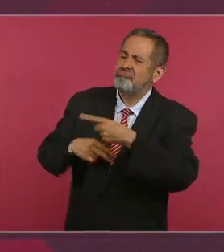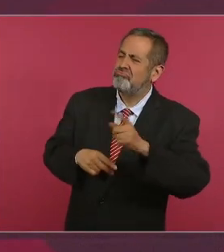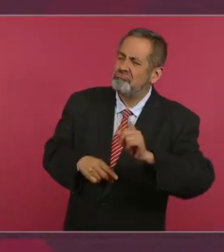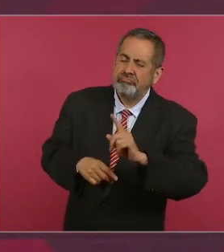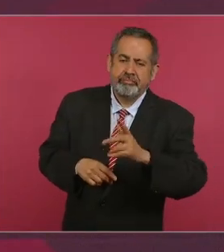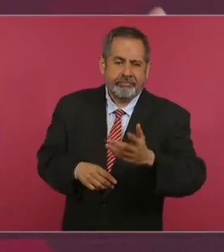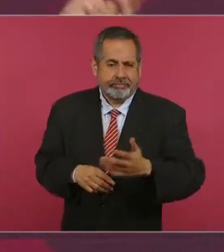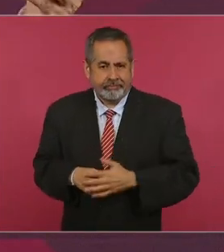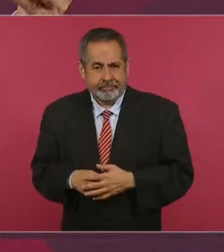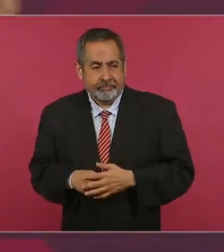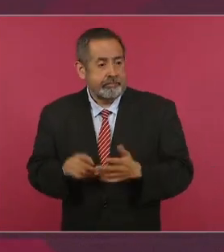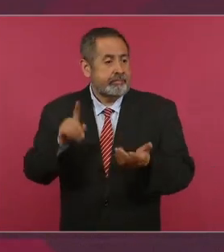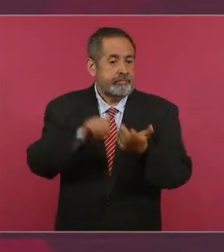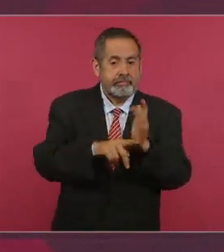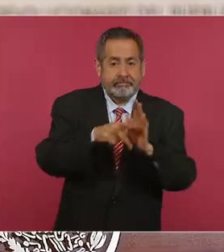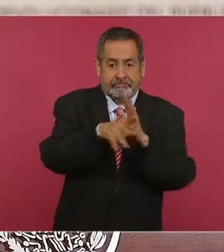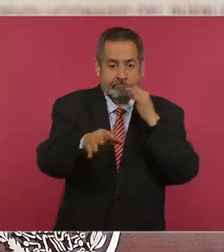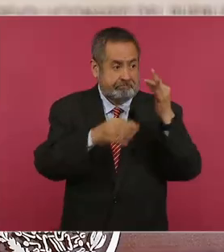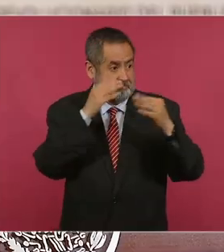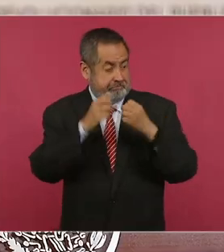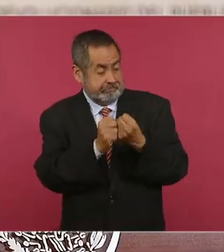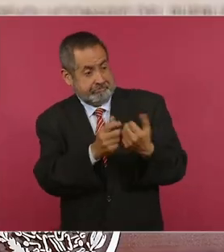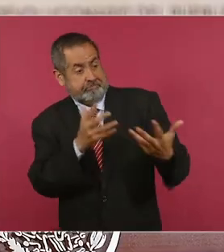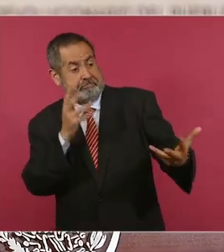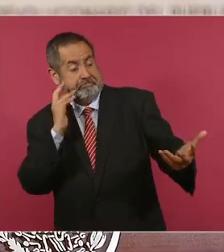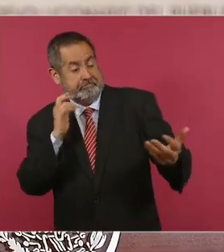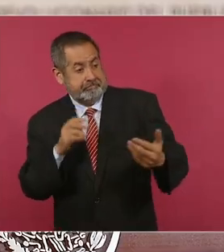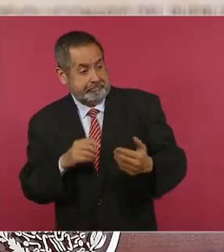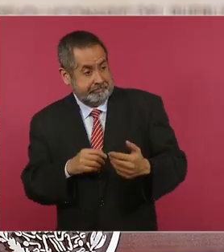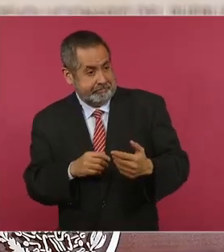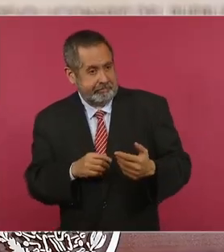y había más periodistas que